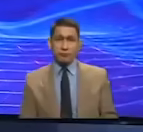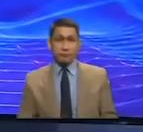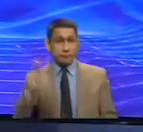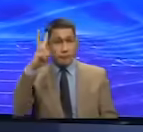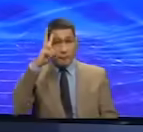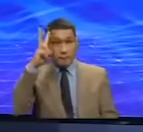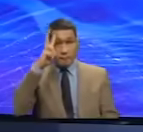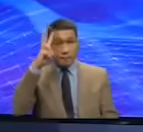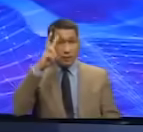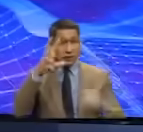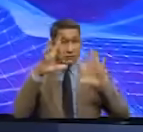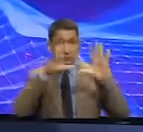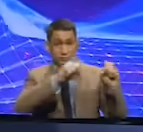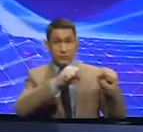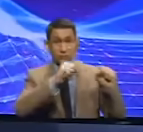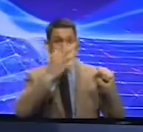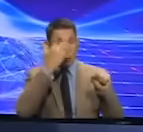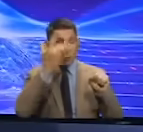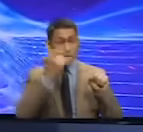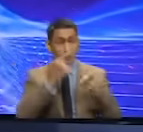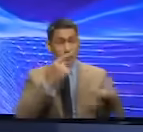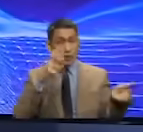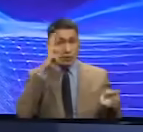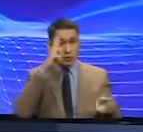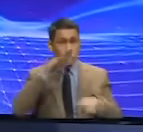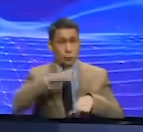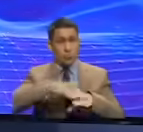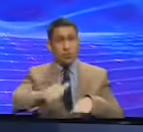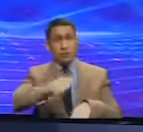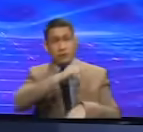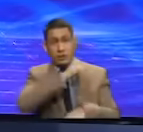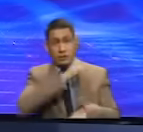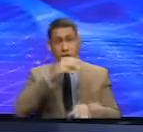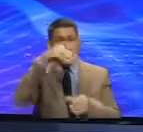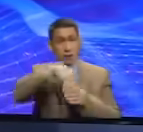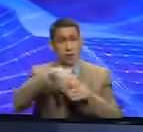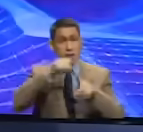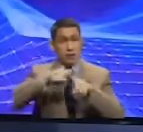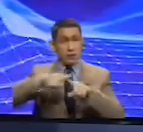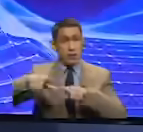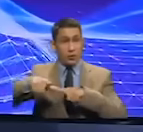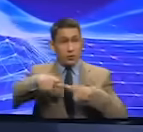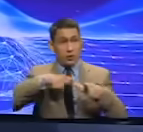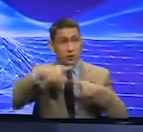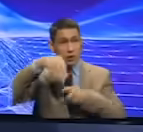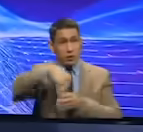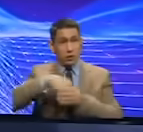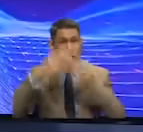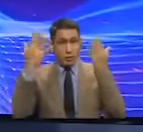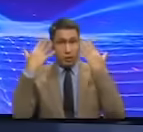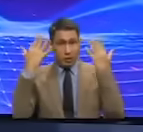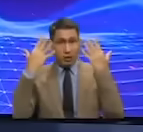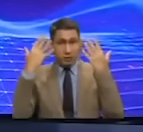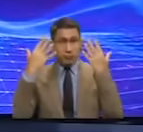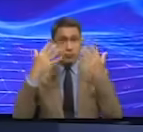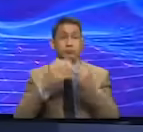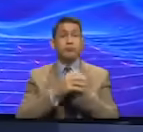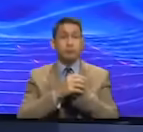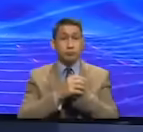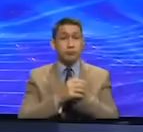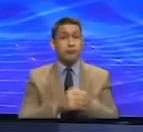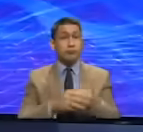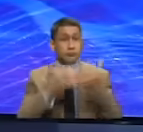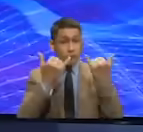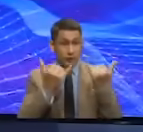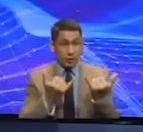Delincuentes fueron detenidos por estar implicados en asaltos a mano armada en diferentes sectores de Guayaquil. El accionar de los zampones fue grabado